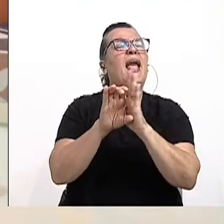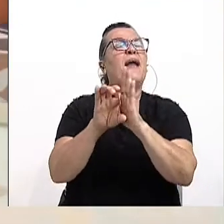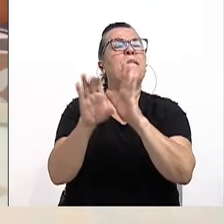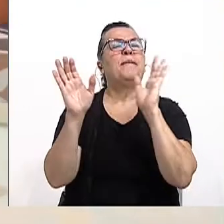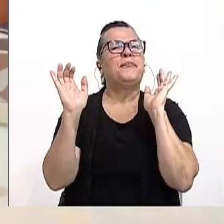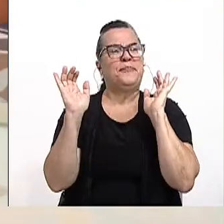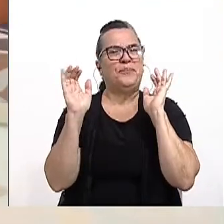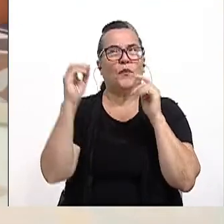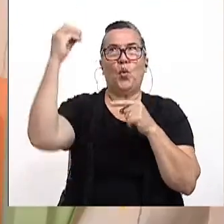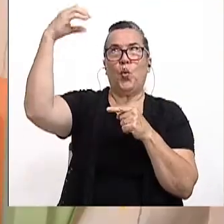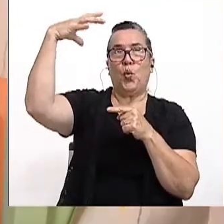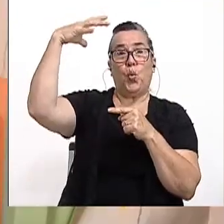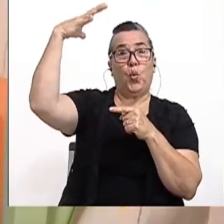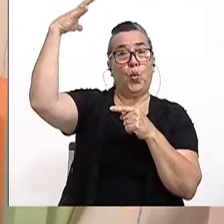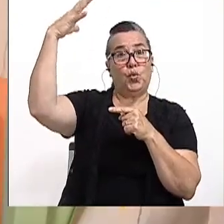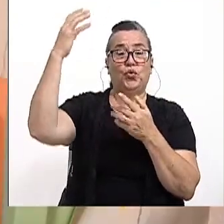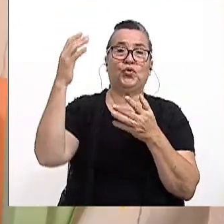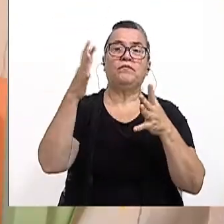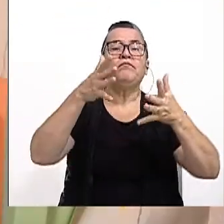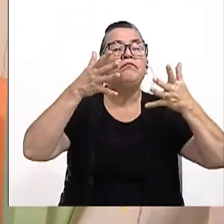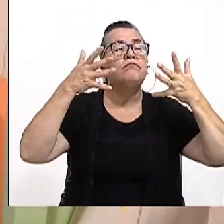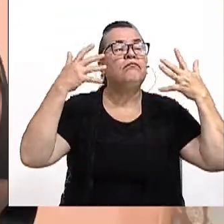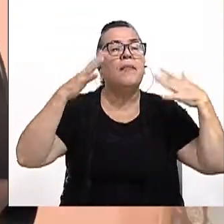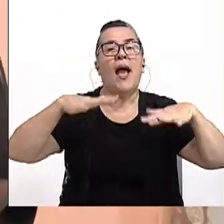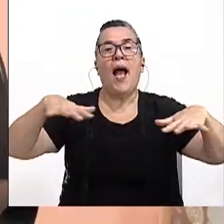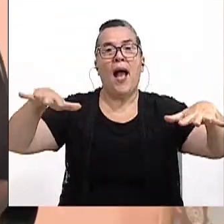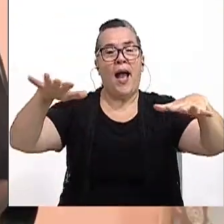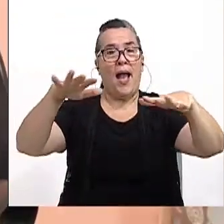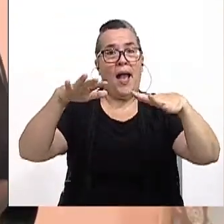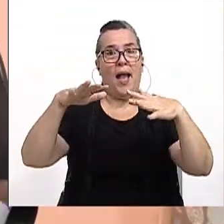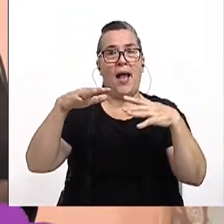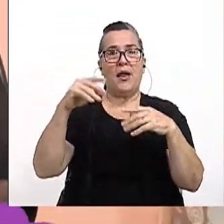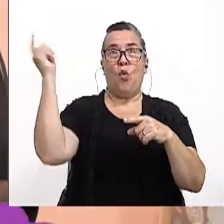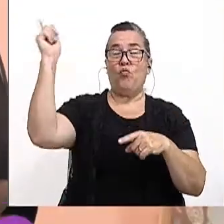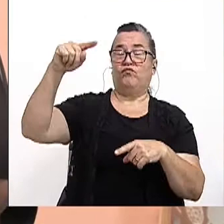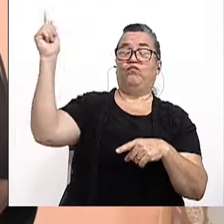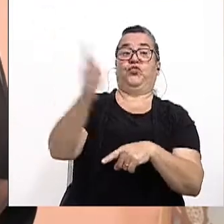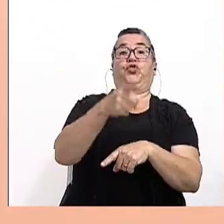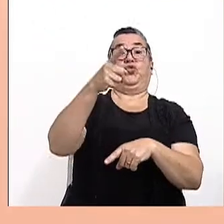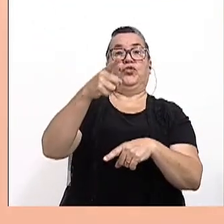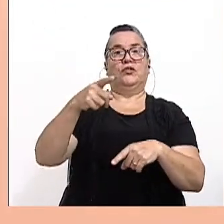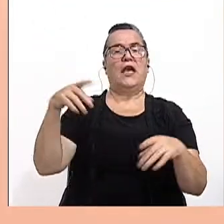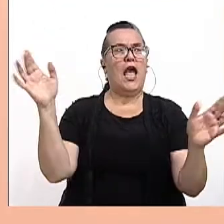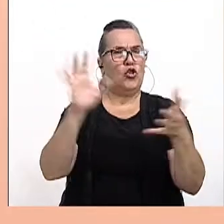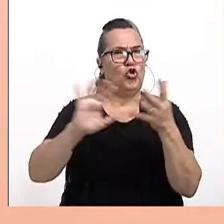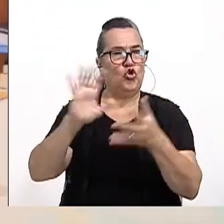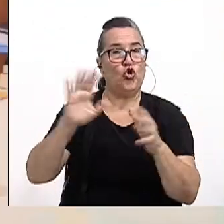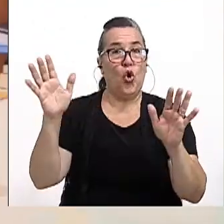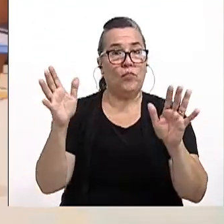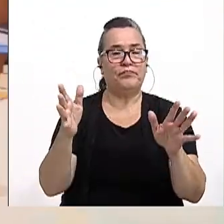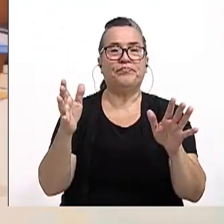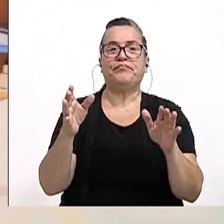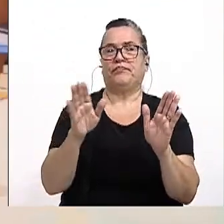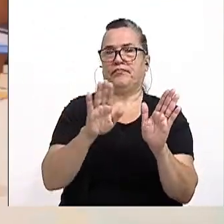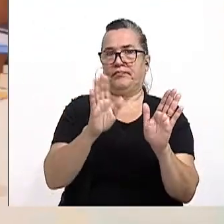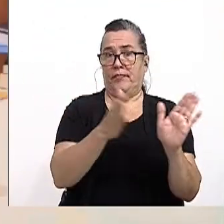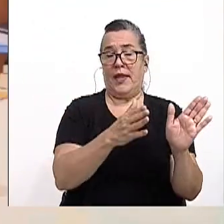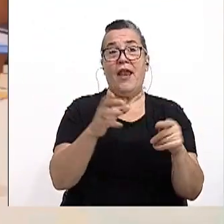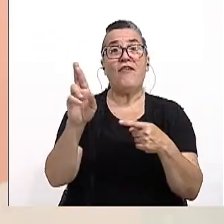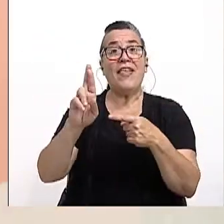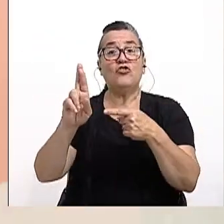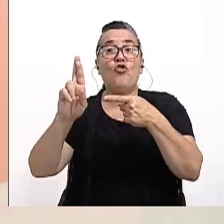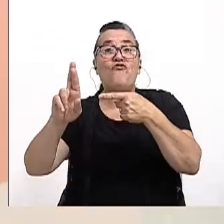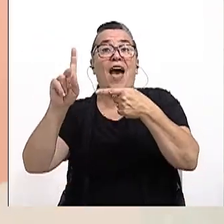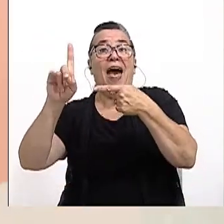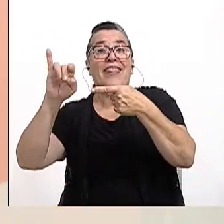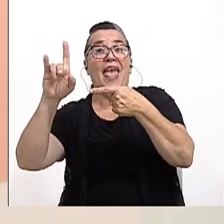ejemplo, la luz solar, en el aire que respiramos o un rayo cuando hay tormenta. Por su parte, la radiación